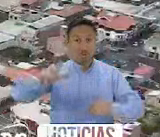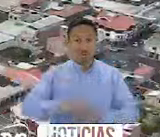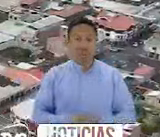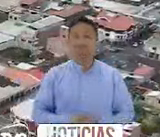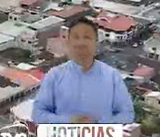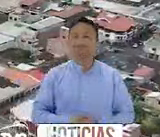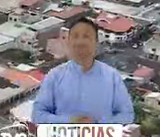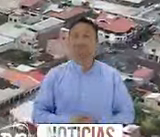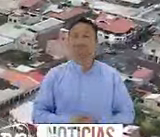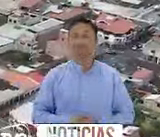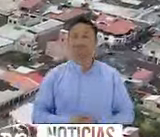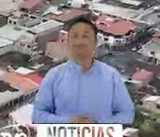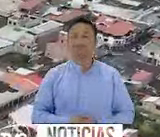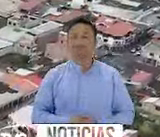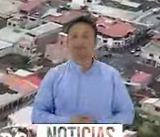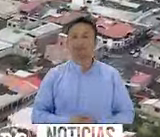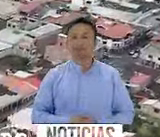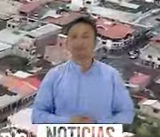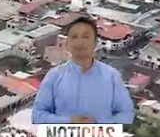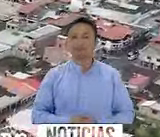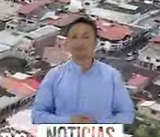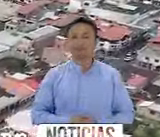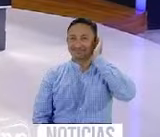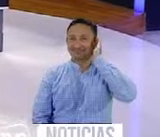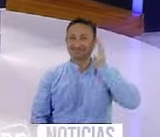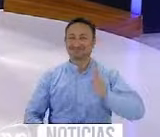informó Marcela Constante Brito.